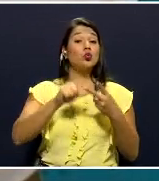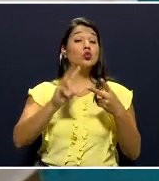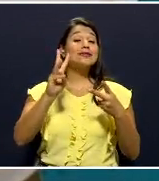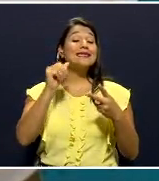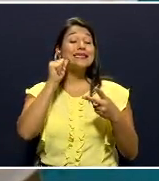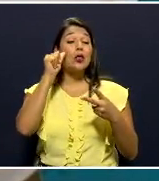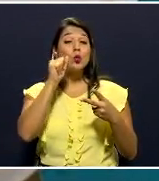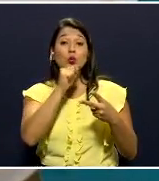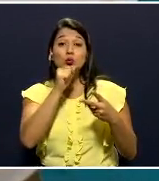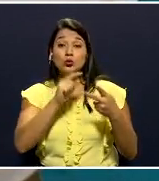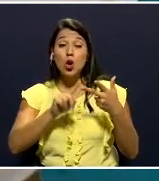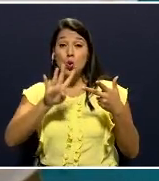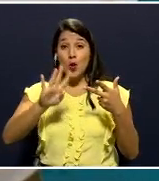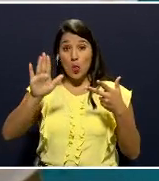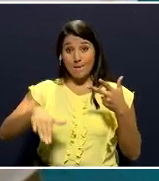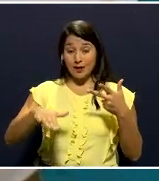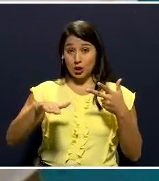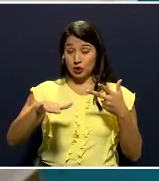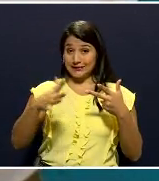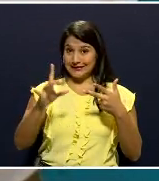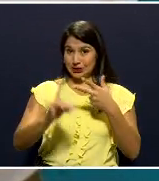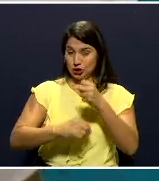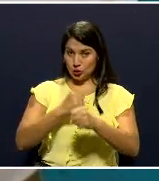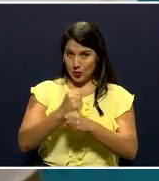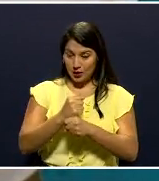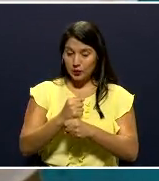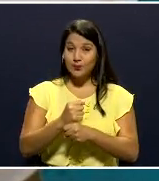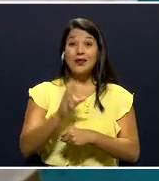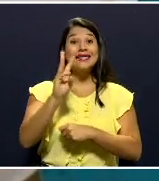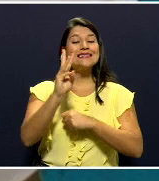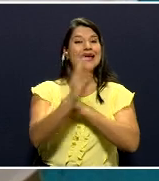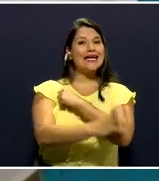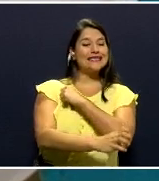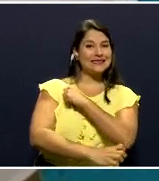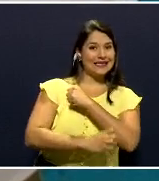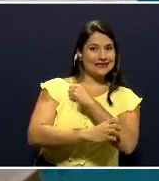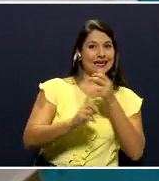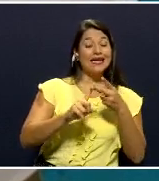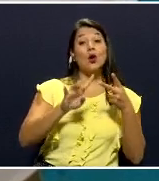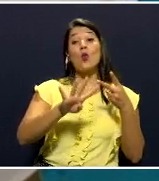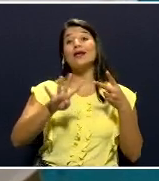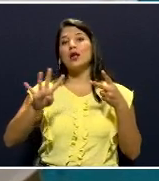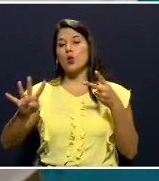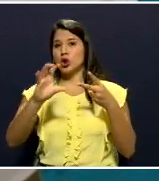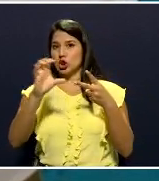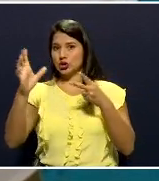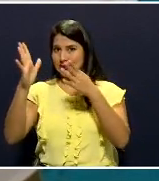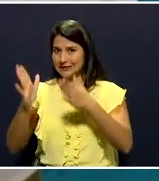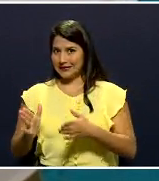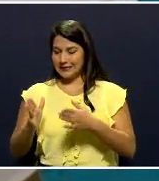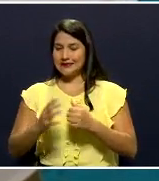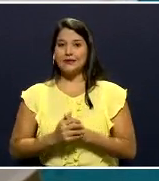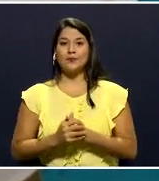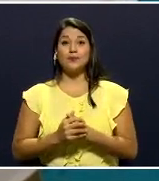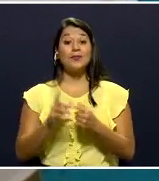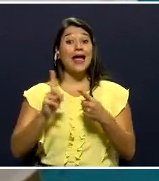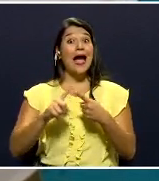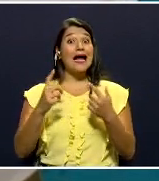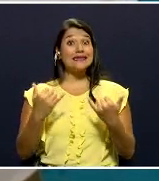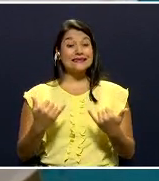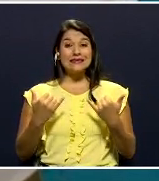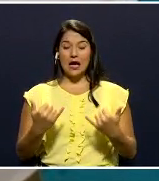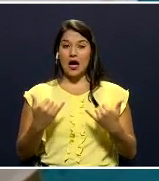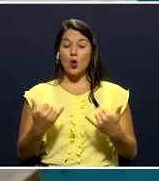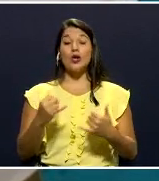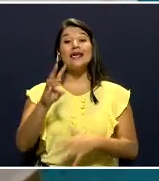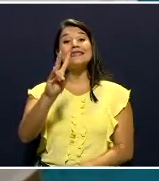mayores y 4 menores de edad. 6 extranjeros, 44 costarricenses. A la fecha se han